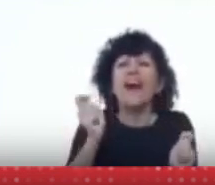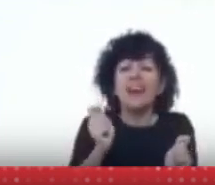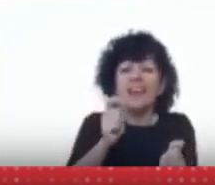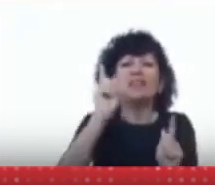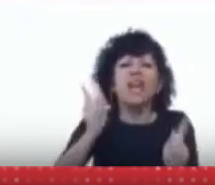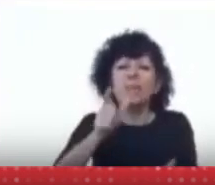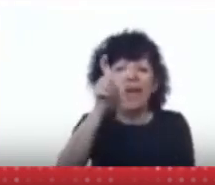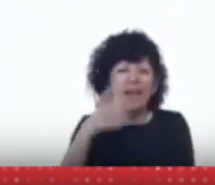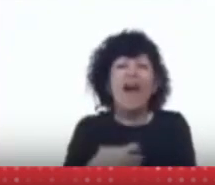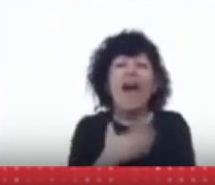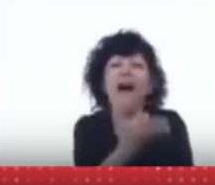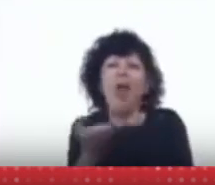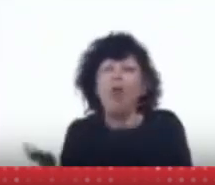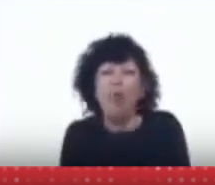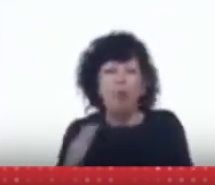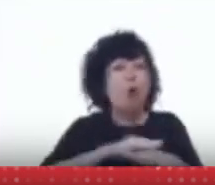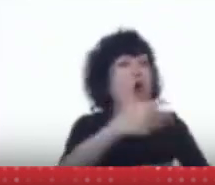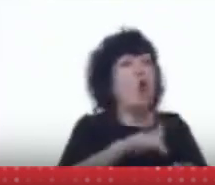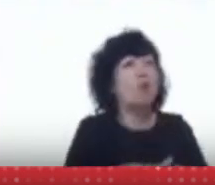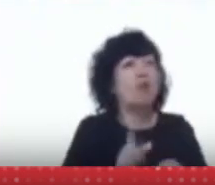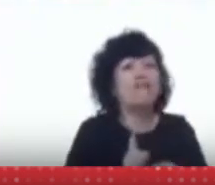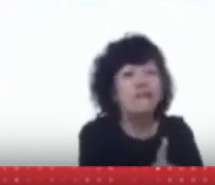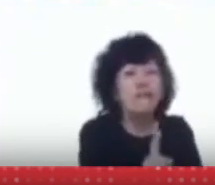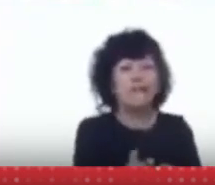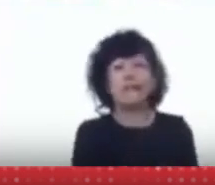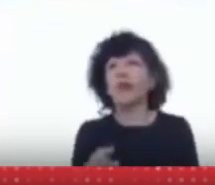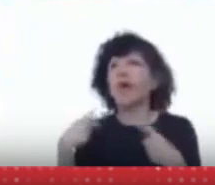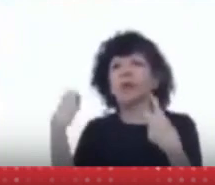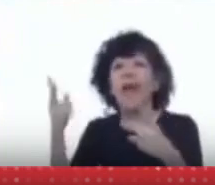sus computadoras, por su viaje de egresados.